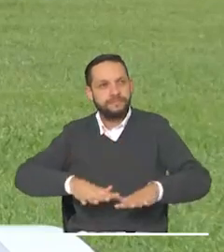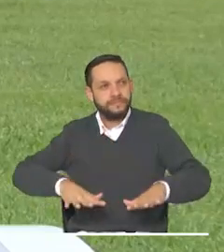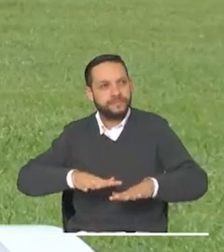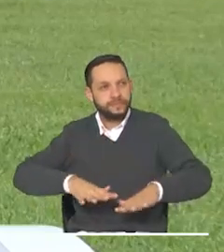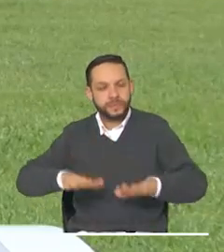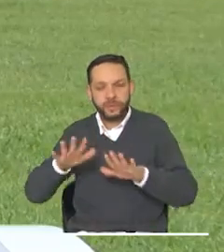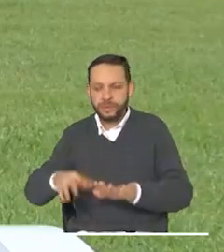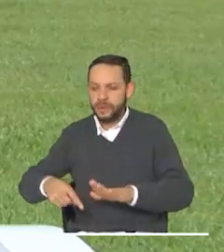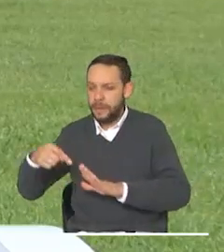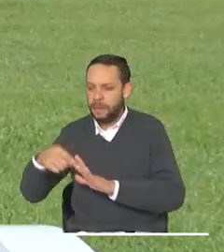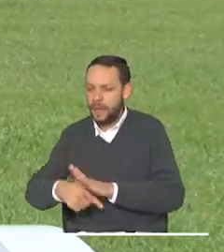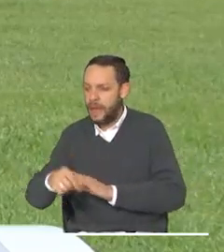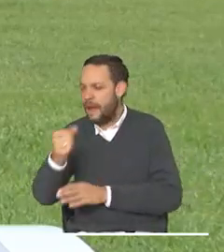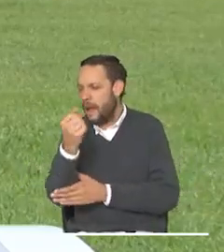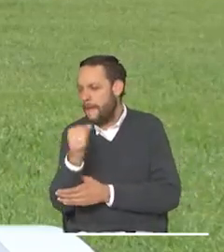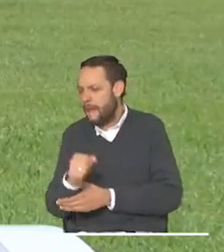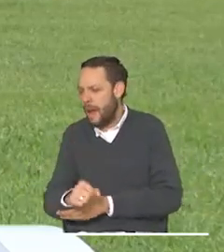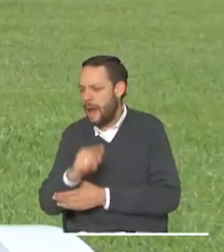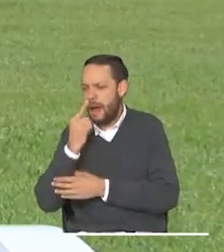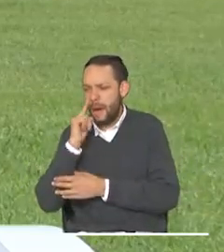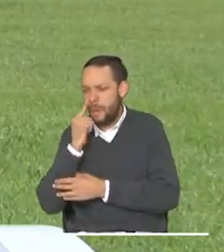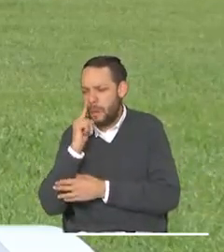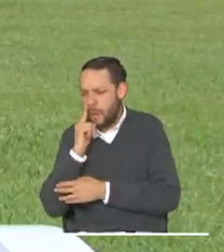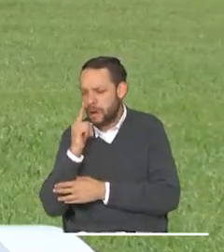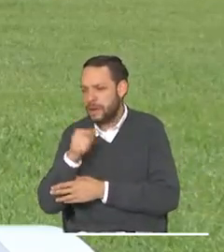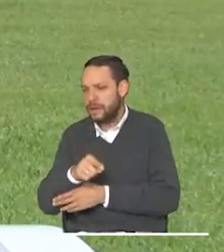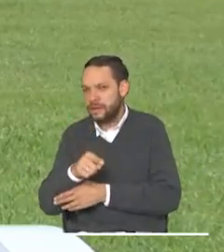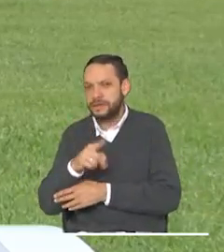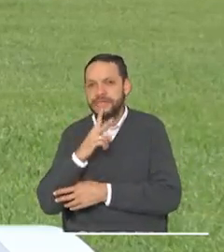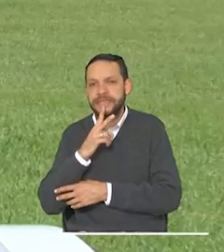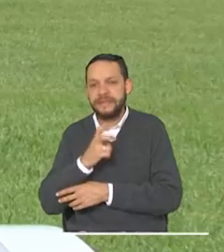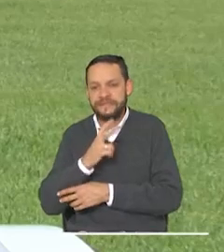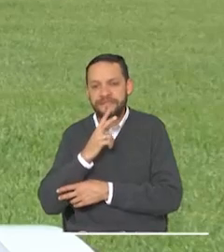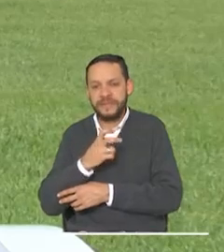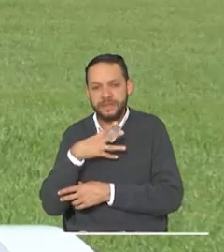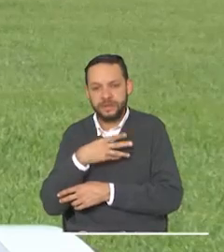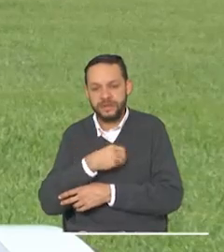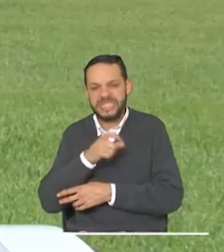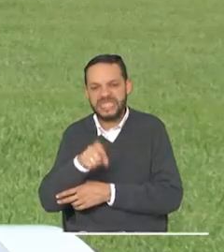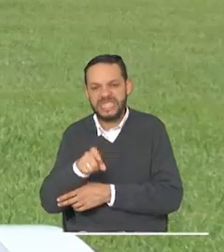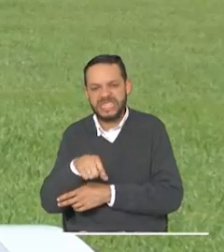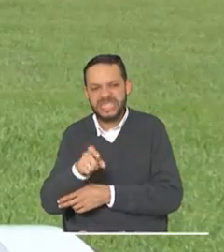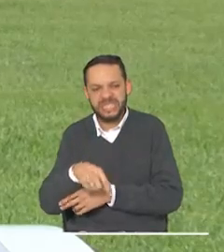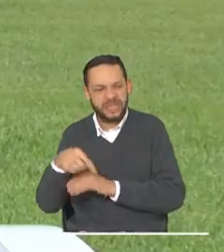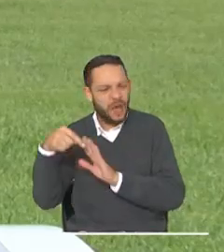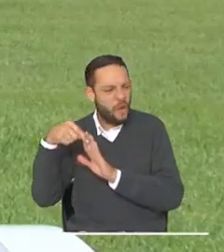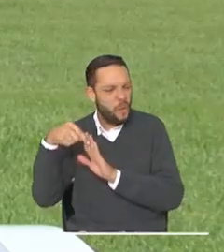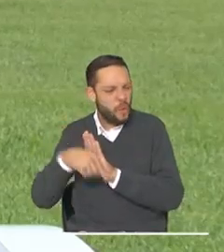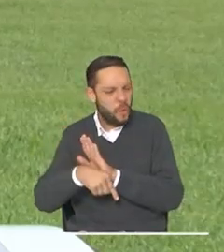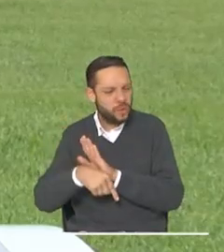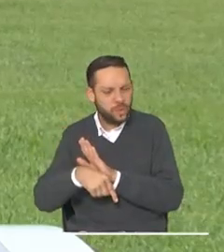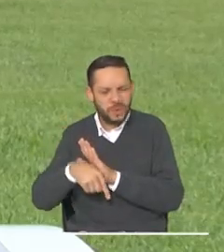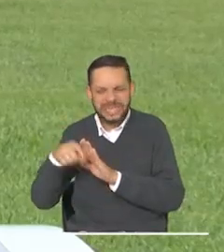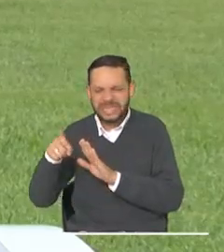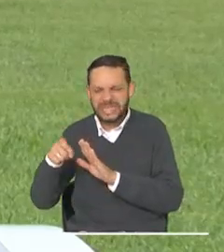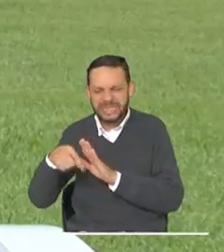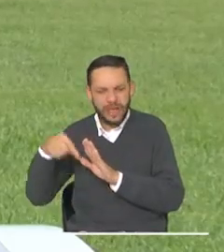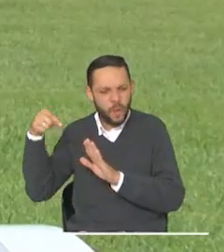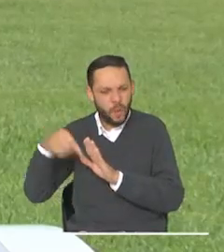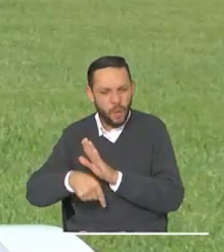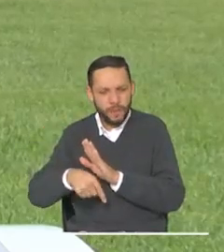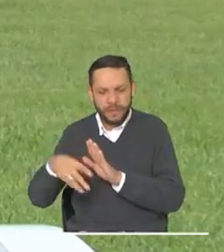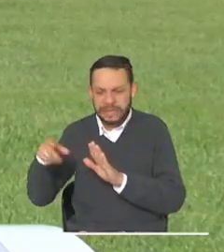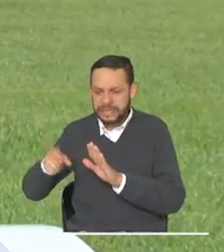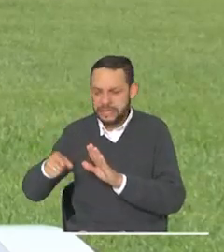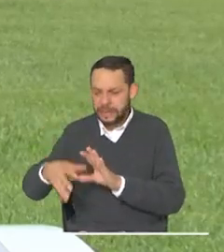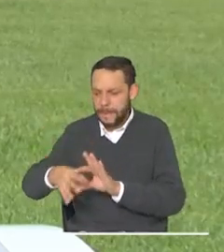son el fondo de la depresión o la ansiedad y claramente si nosotros no vamos al fondo que es uno de los de los objetivos de este proyecto Si no